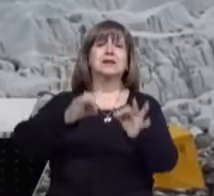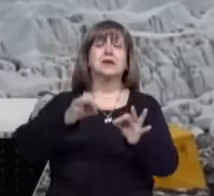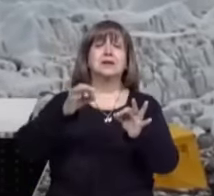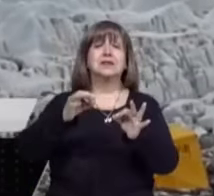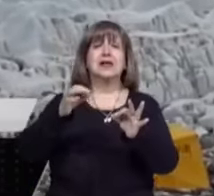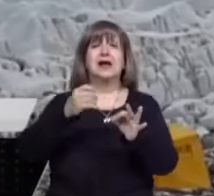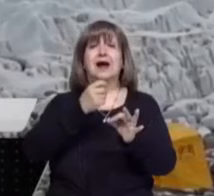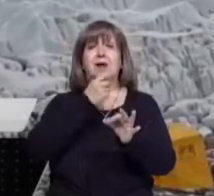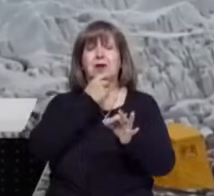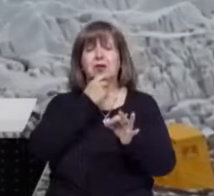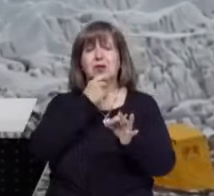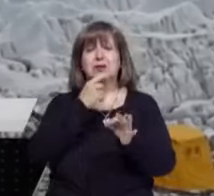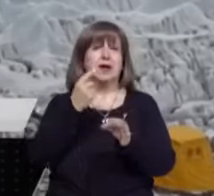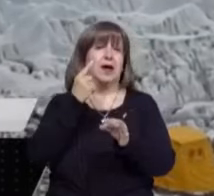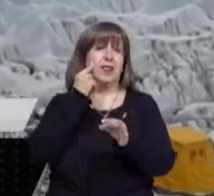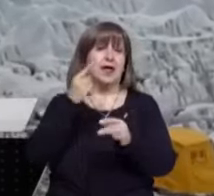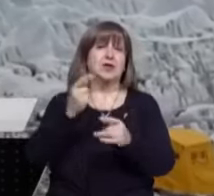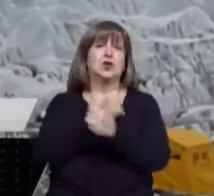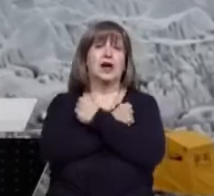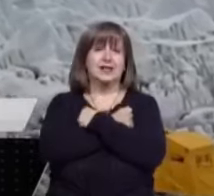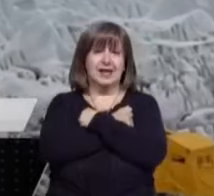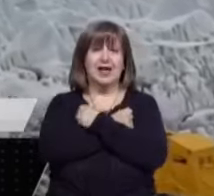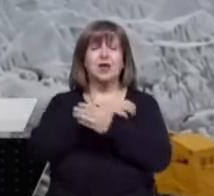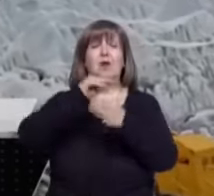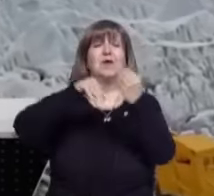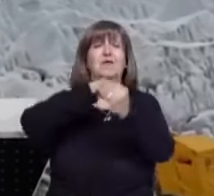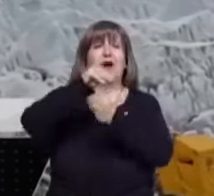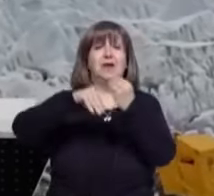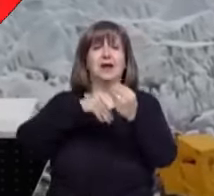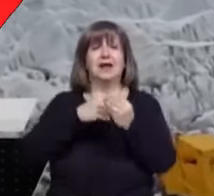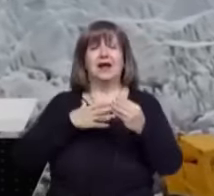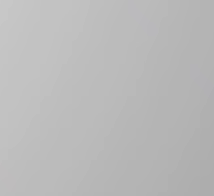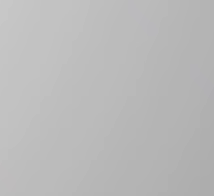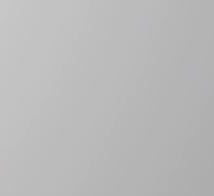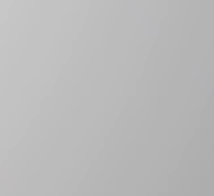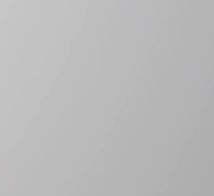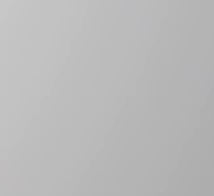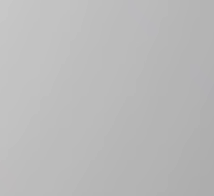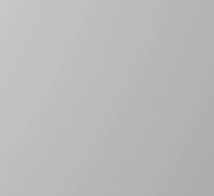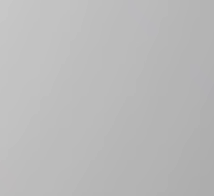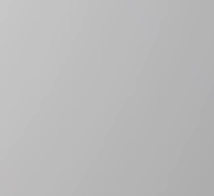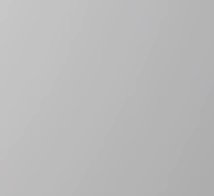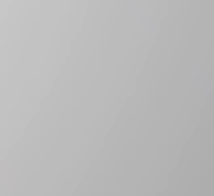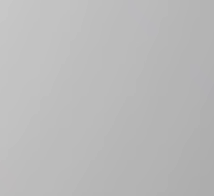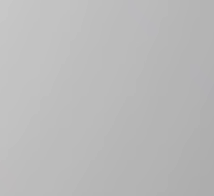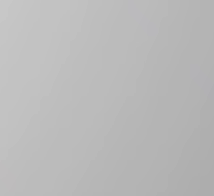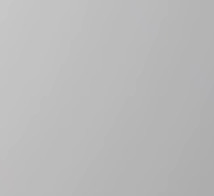espero verlos pronto. Los extraño mucho a toda mi familia y Argentina en sí en general.